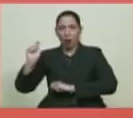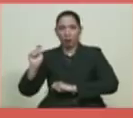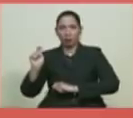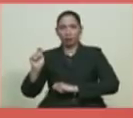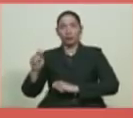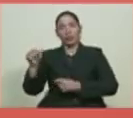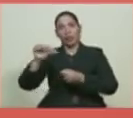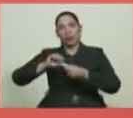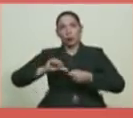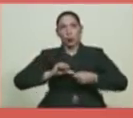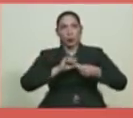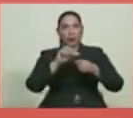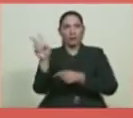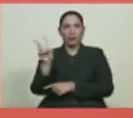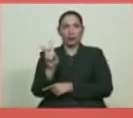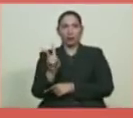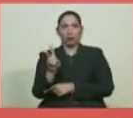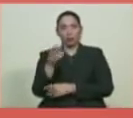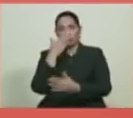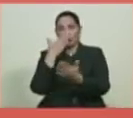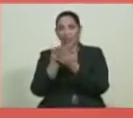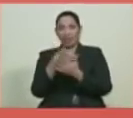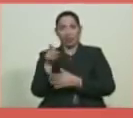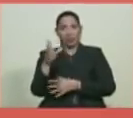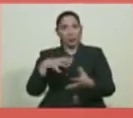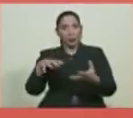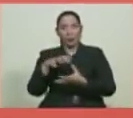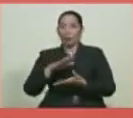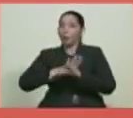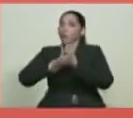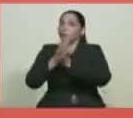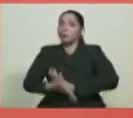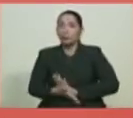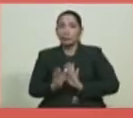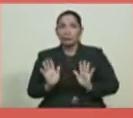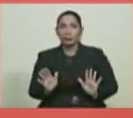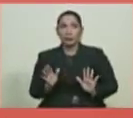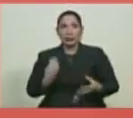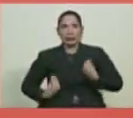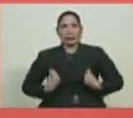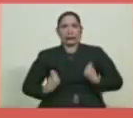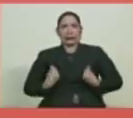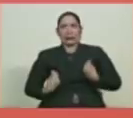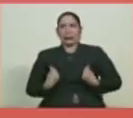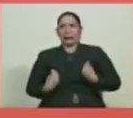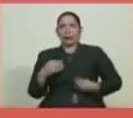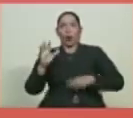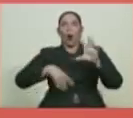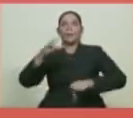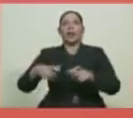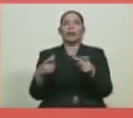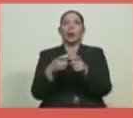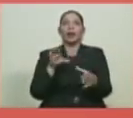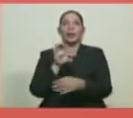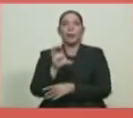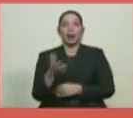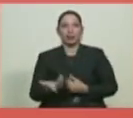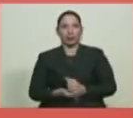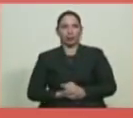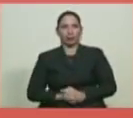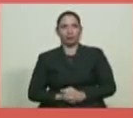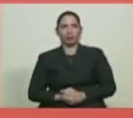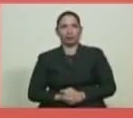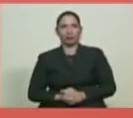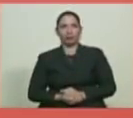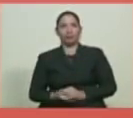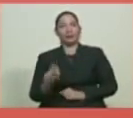venezolana. Frente a esa situación de que ya se les acabó, están desesperados comprando carne de la patria. Sigan comprando carne de la patria.